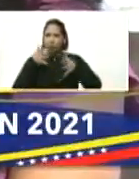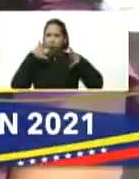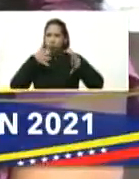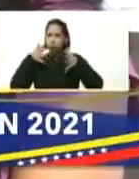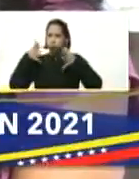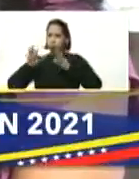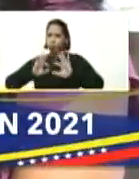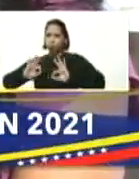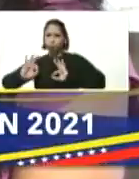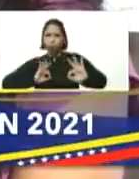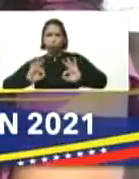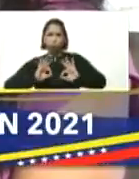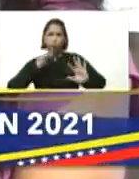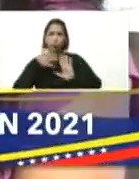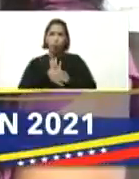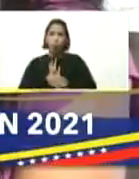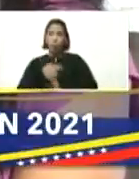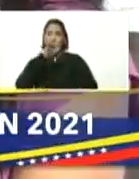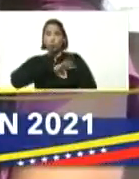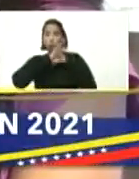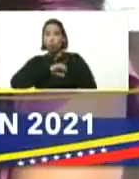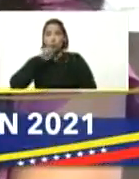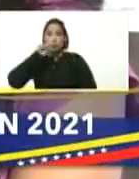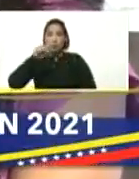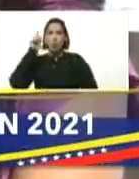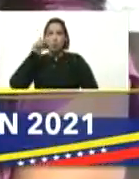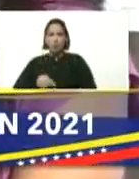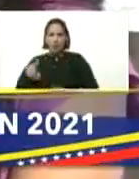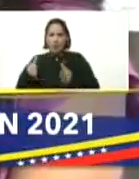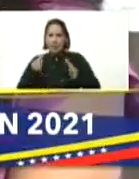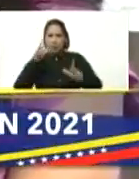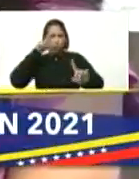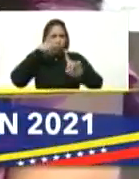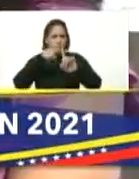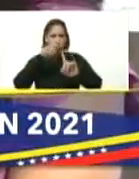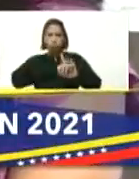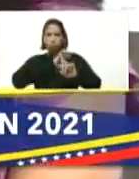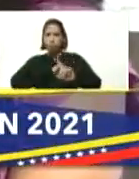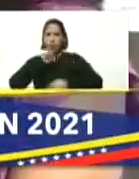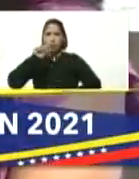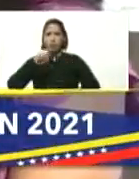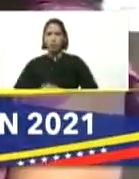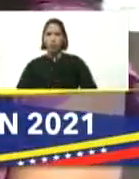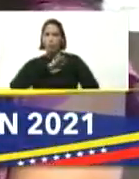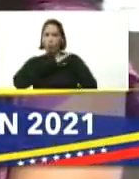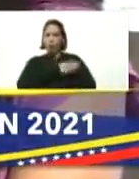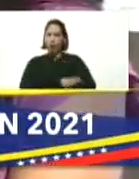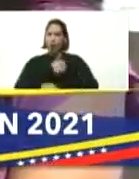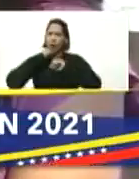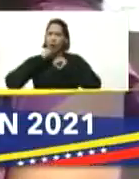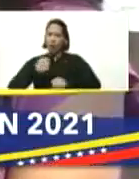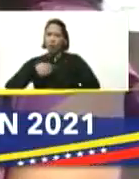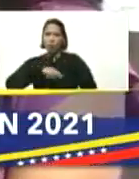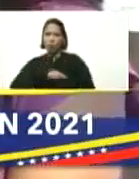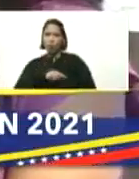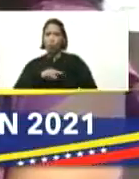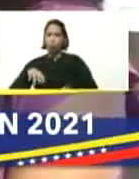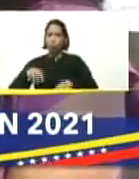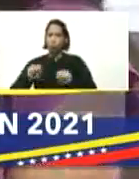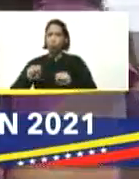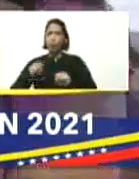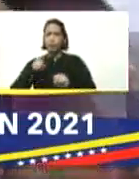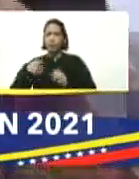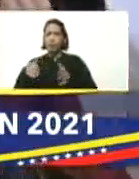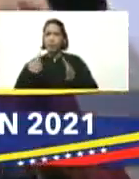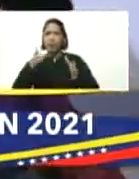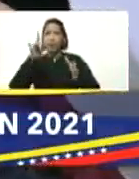instruyéndose lo que es el socialismo y lo que es el camino del socialismo, que tan duro ha sido para nosotros conquistar esa vía